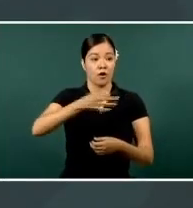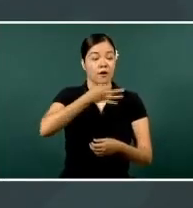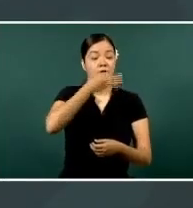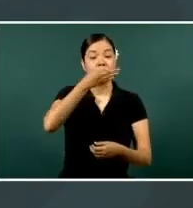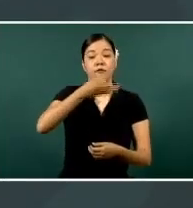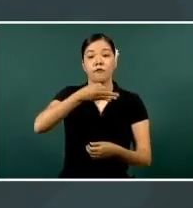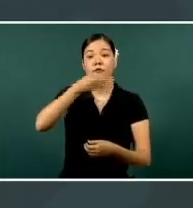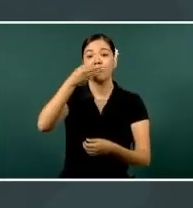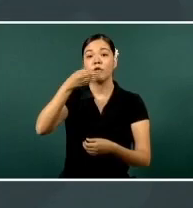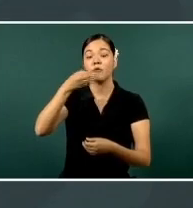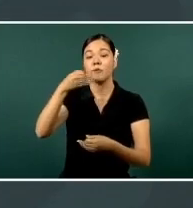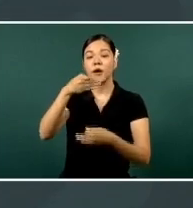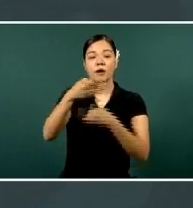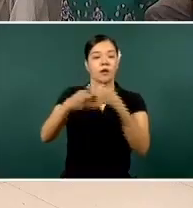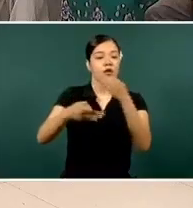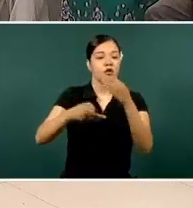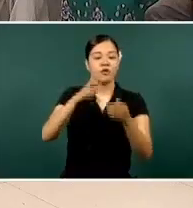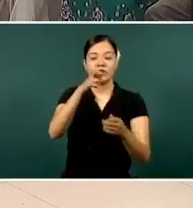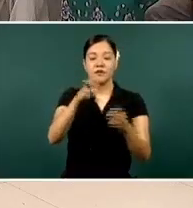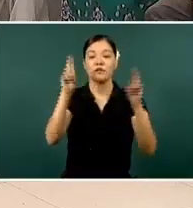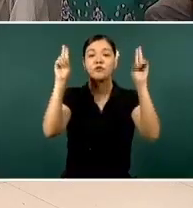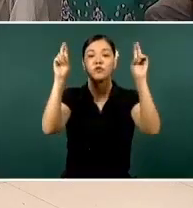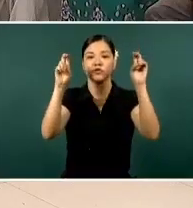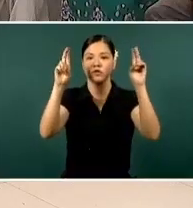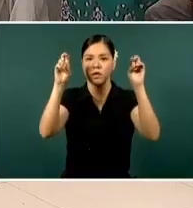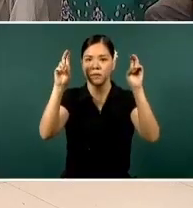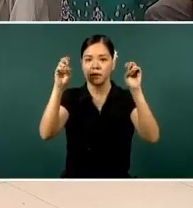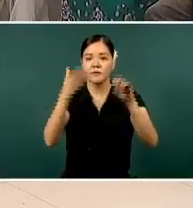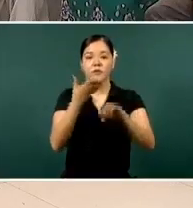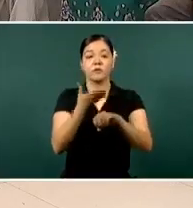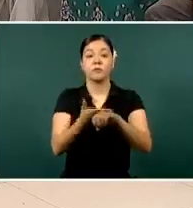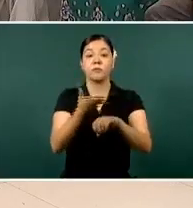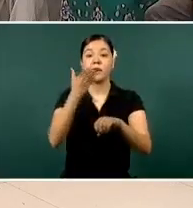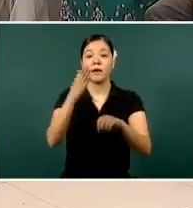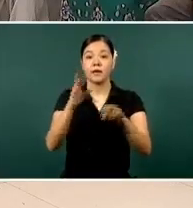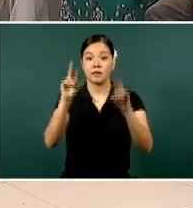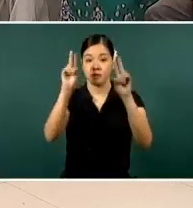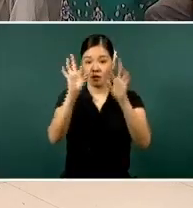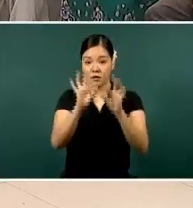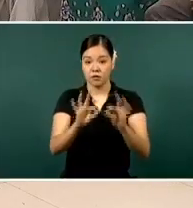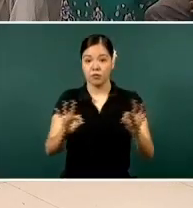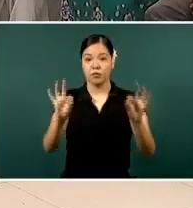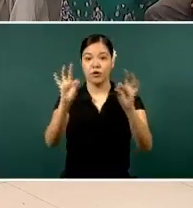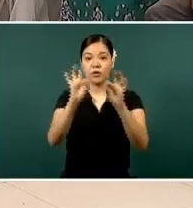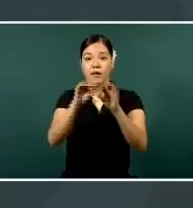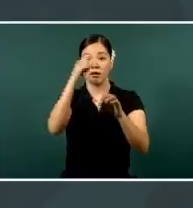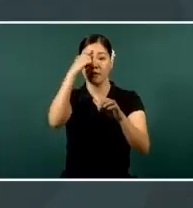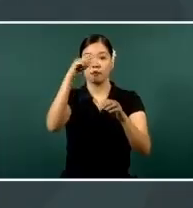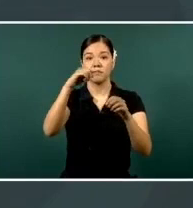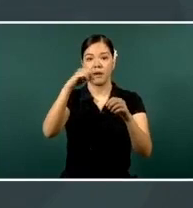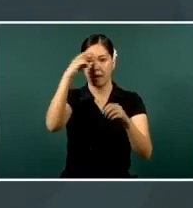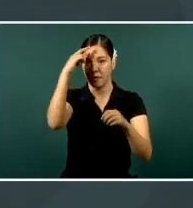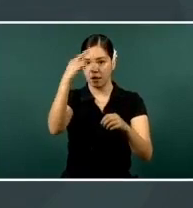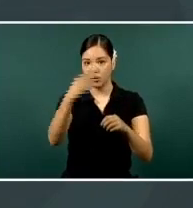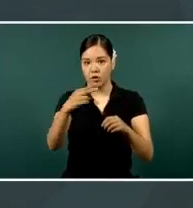este asunto de tanto interés para el pueblo de México y